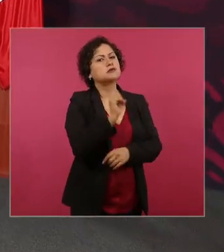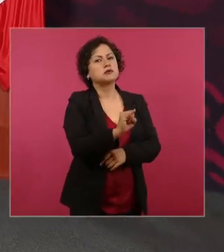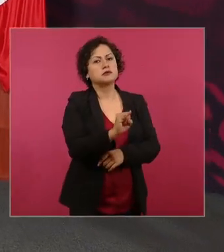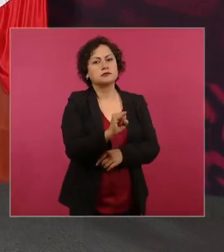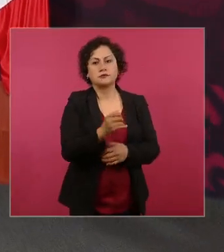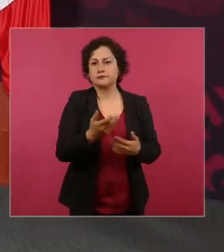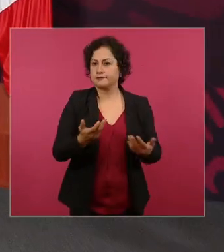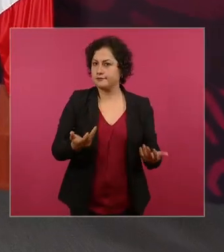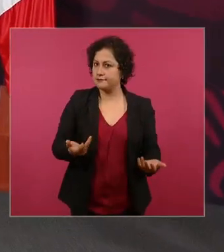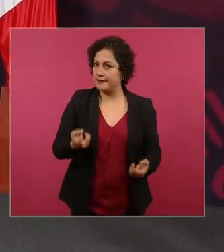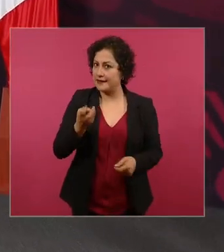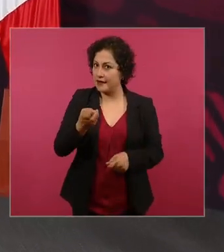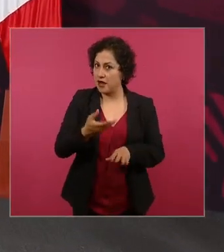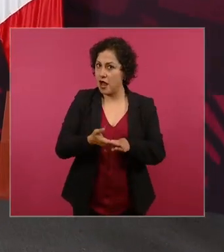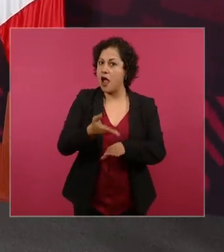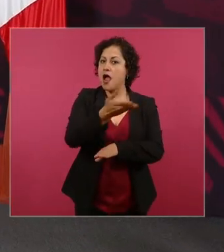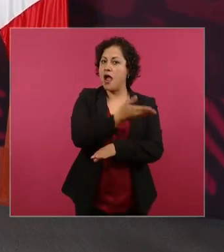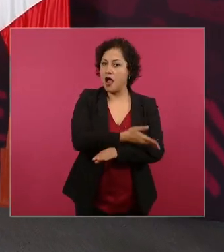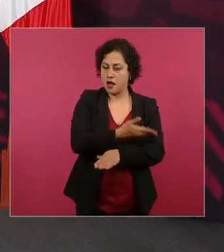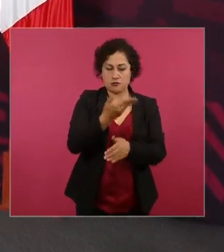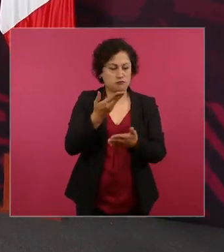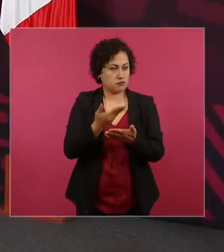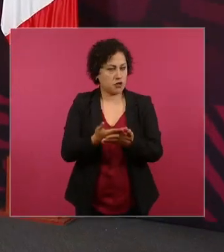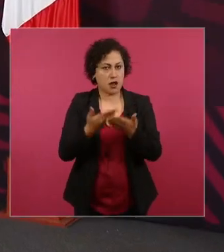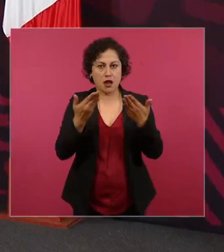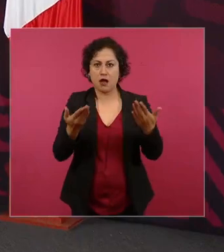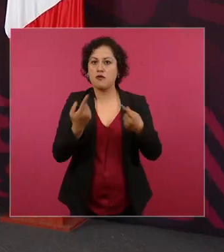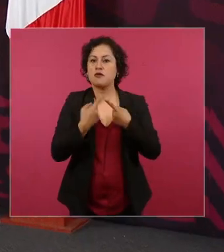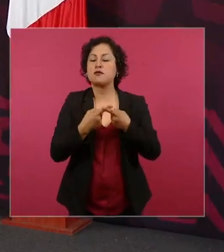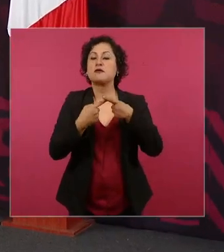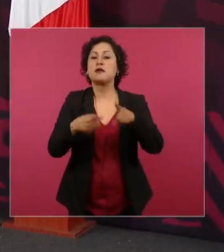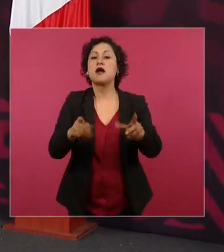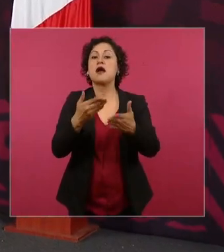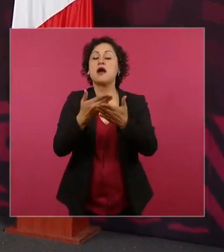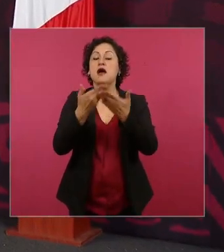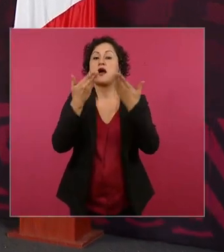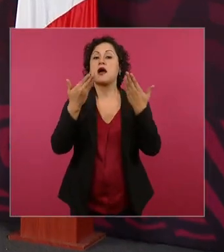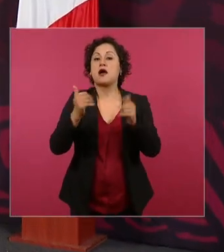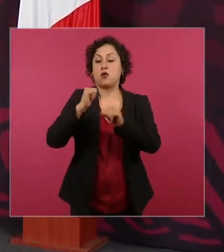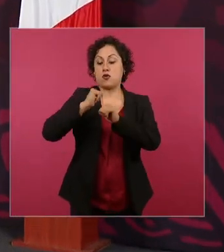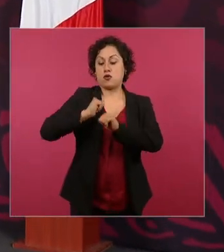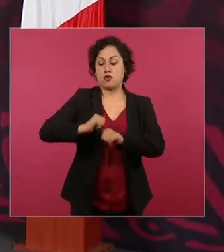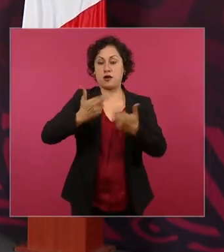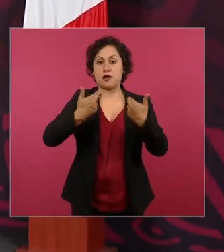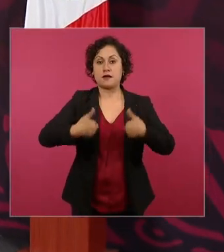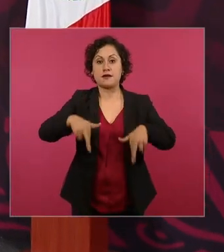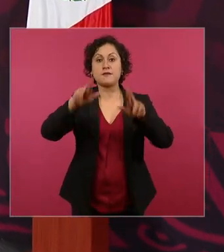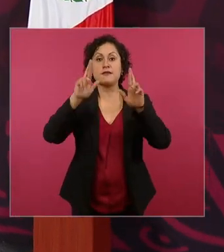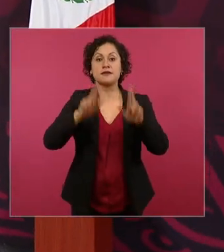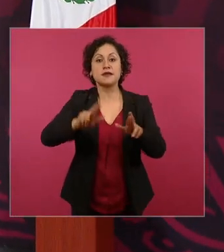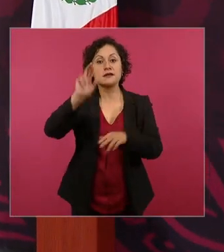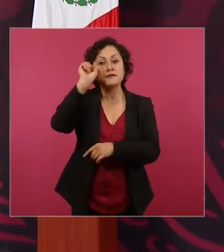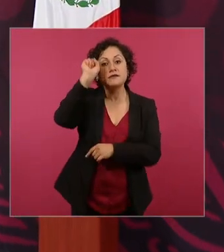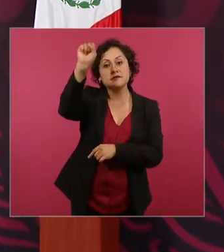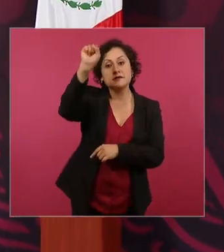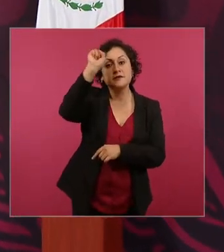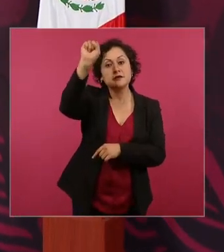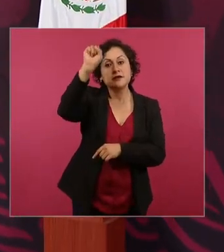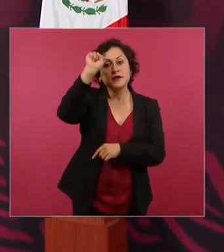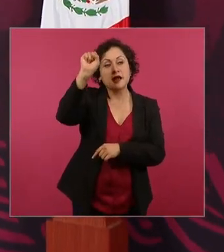para firmar los contratos colectivos, para aceptar las revisiones de los contratos